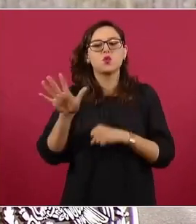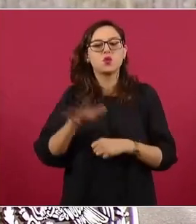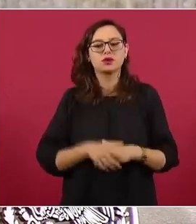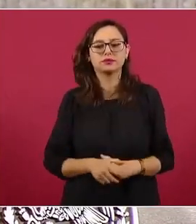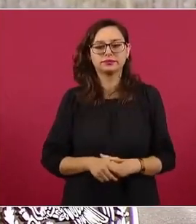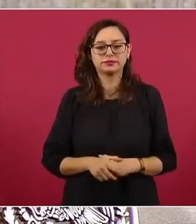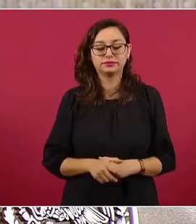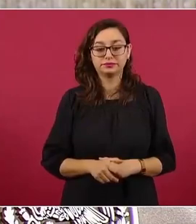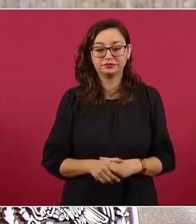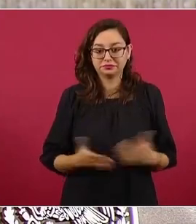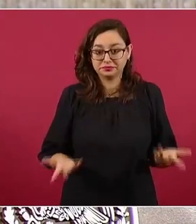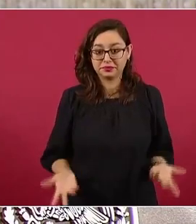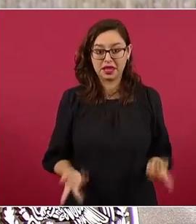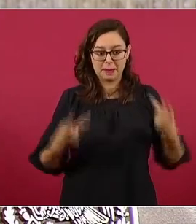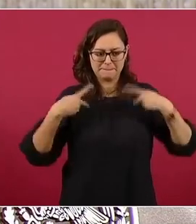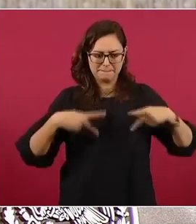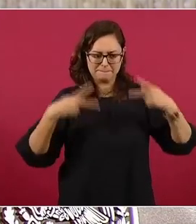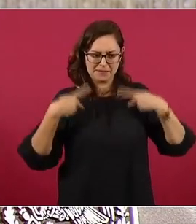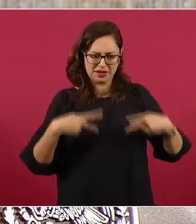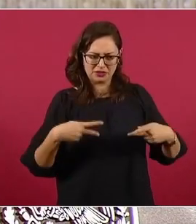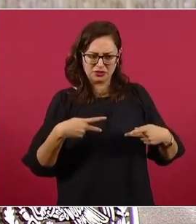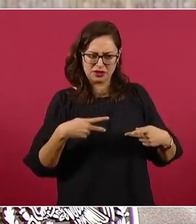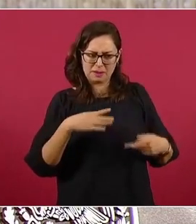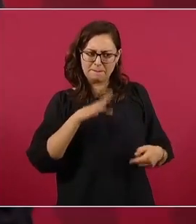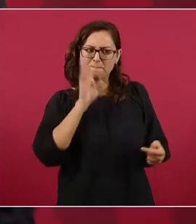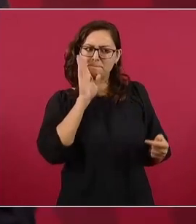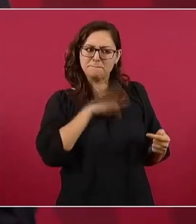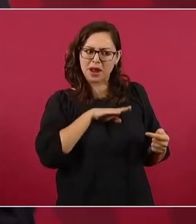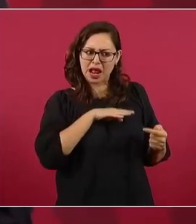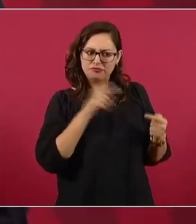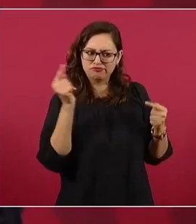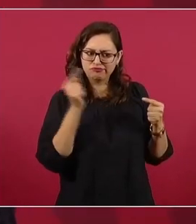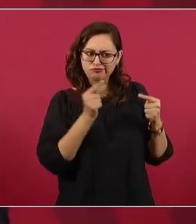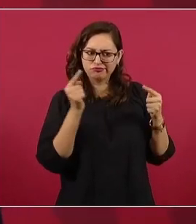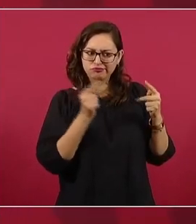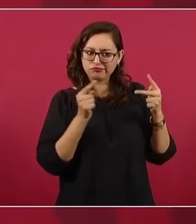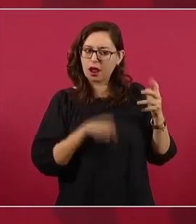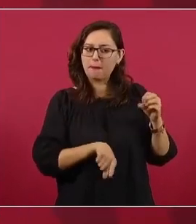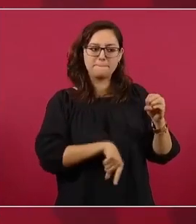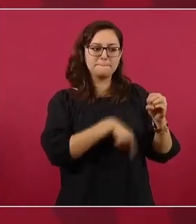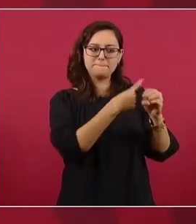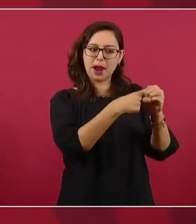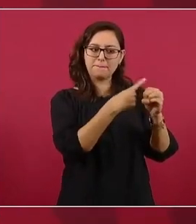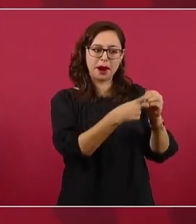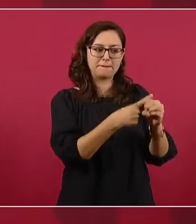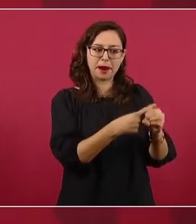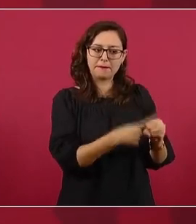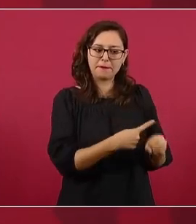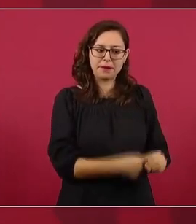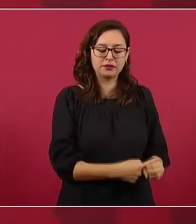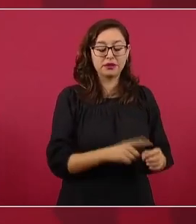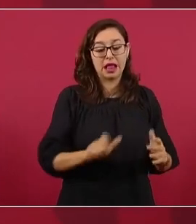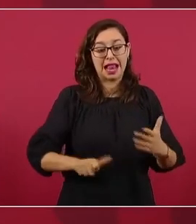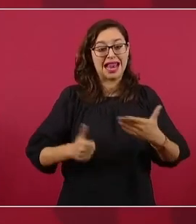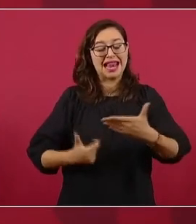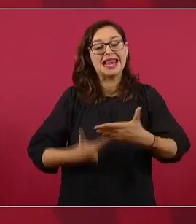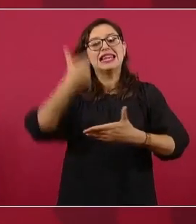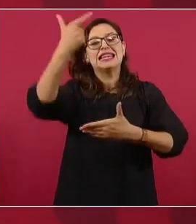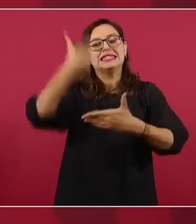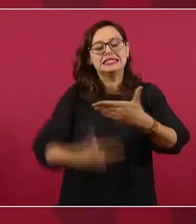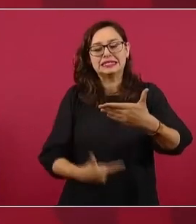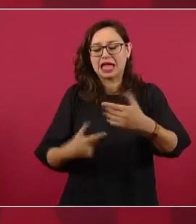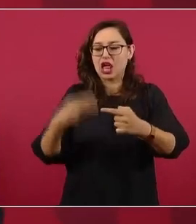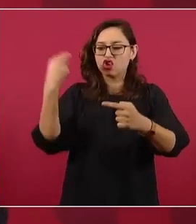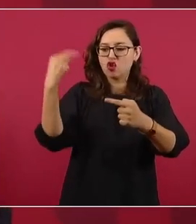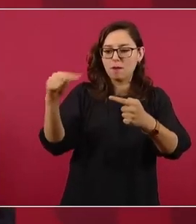llama lista de personas bloqueadas, a personas físicas y personas morales.